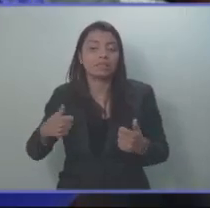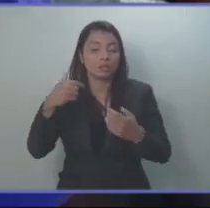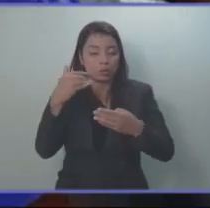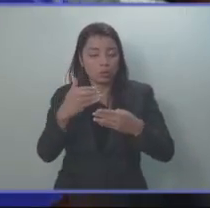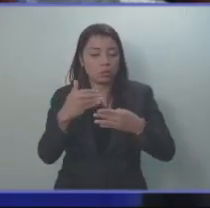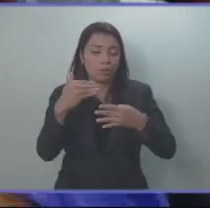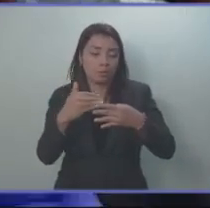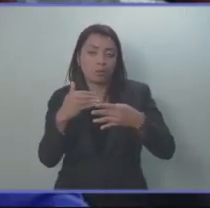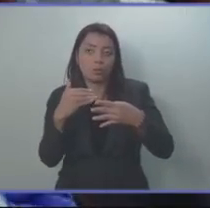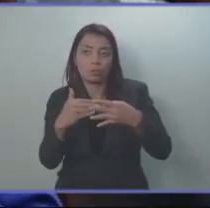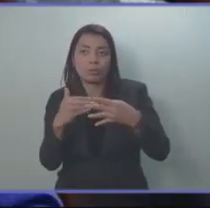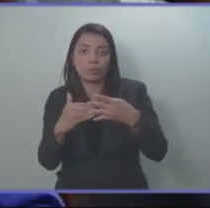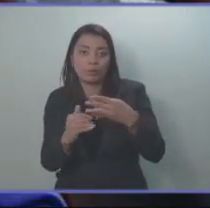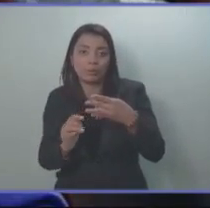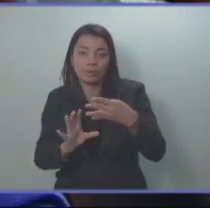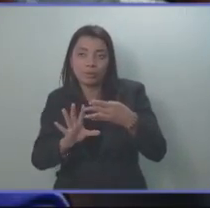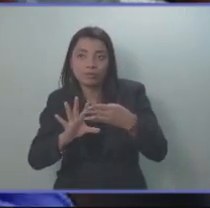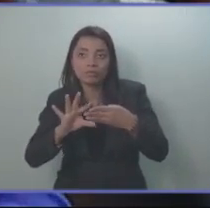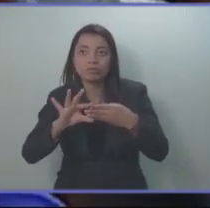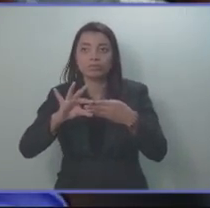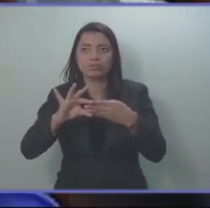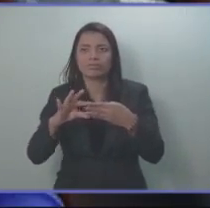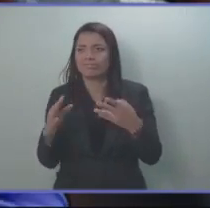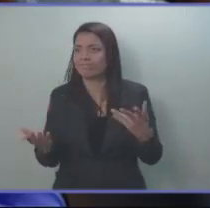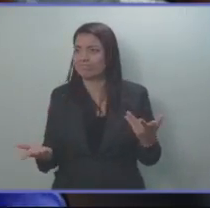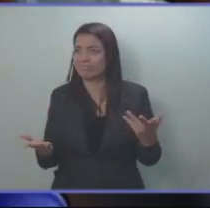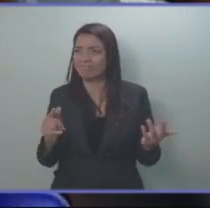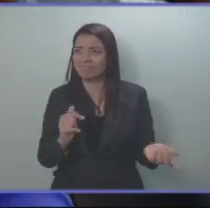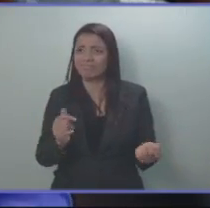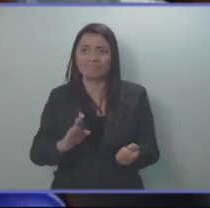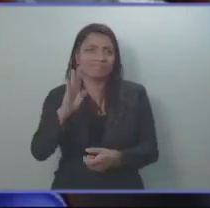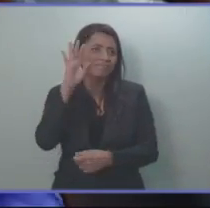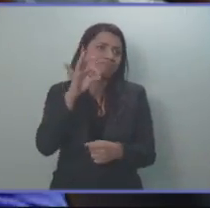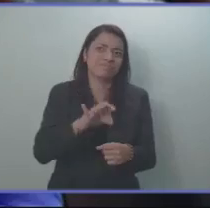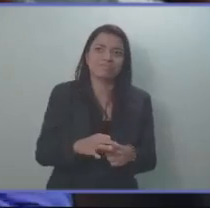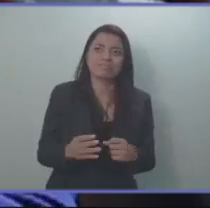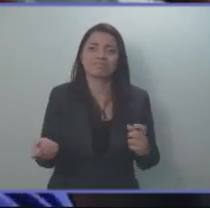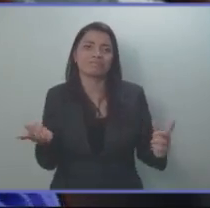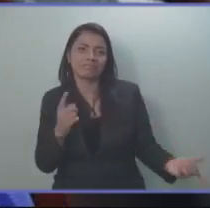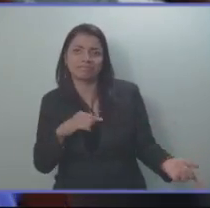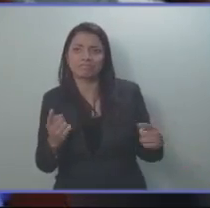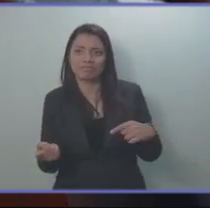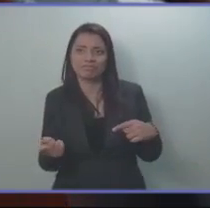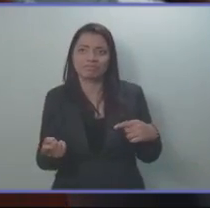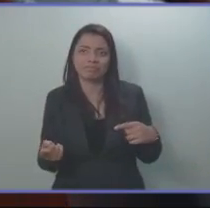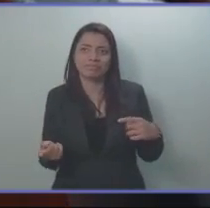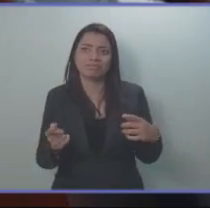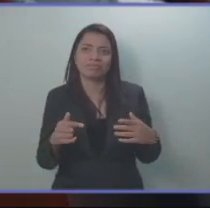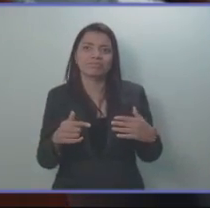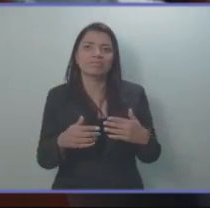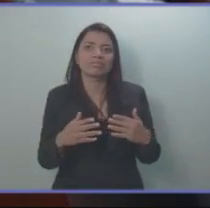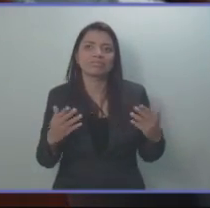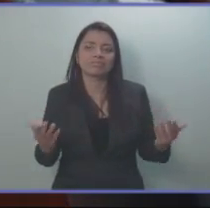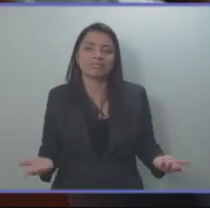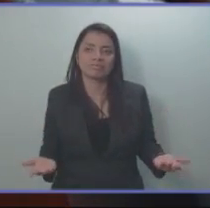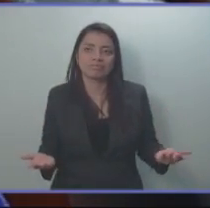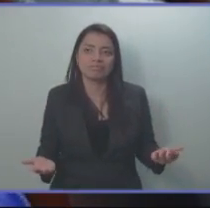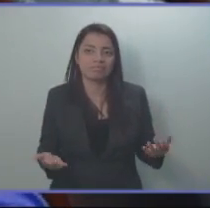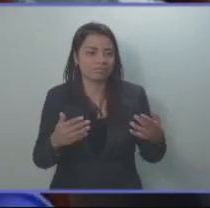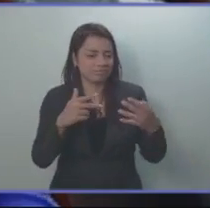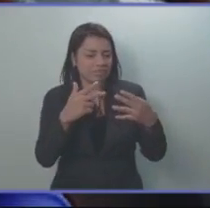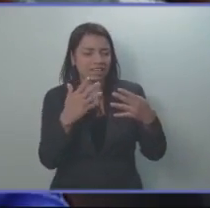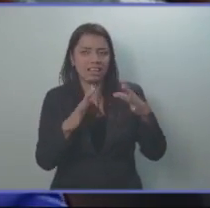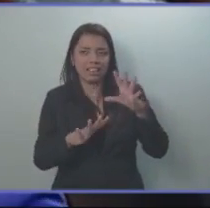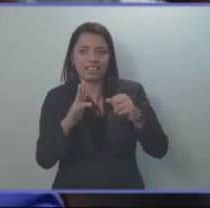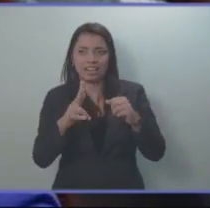una, seguidas. Y ahora él no ha votado porque lógicamente la ve en una posición